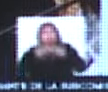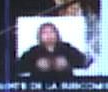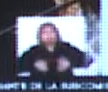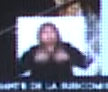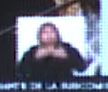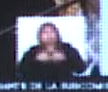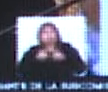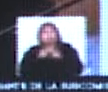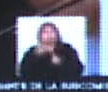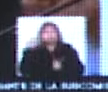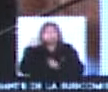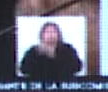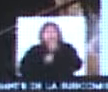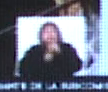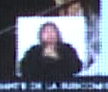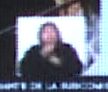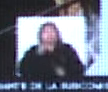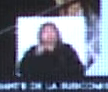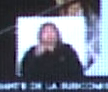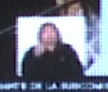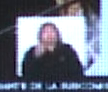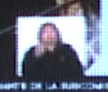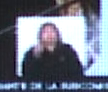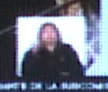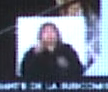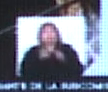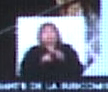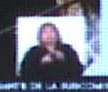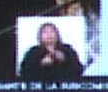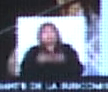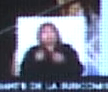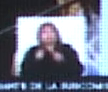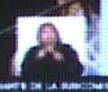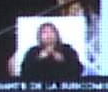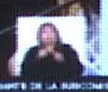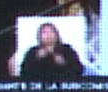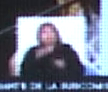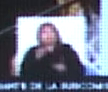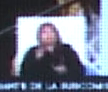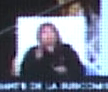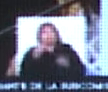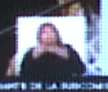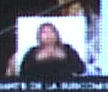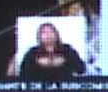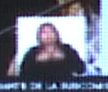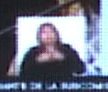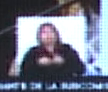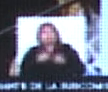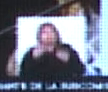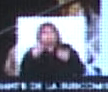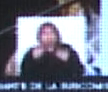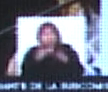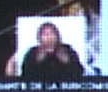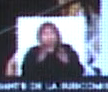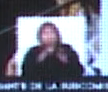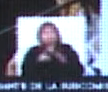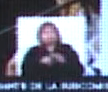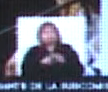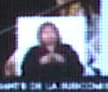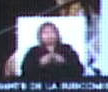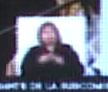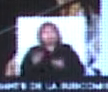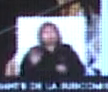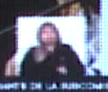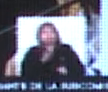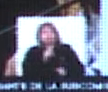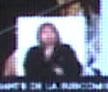el canal de su preferencia. Pero todos los reporteros que están ahí están al servicio de la democracia, al servicio de la libertad